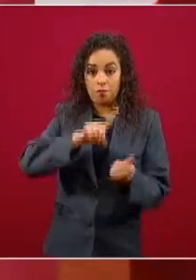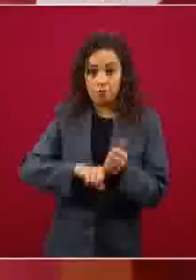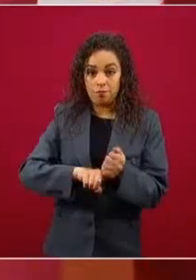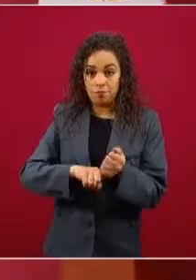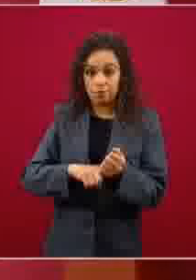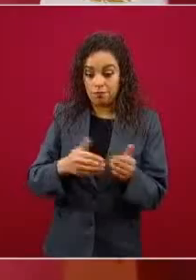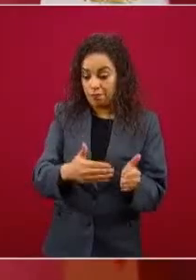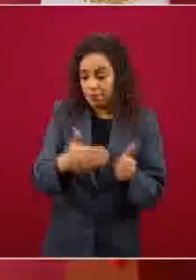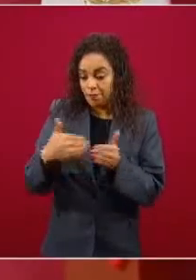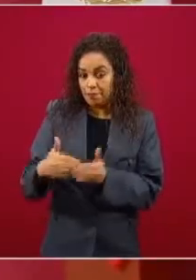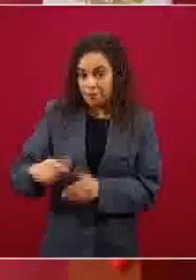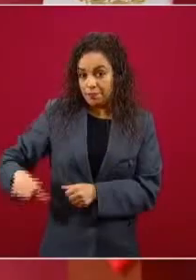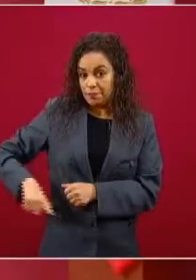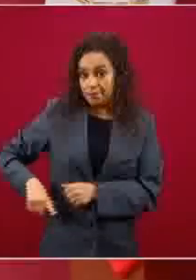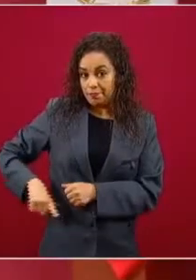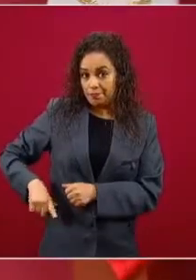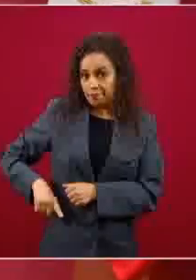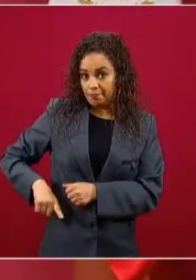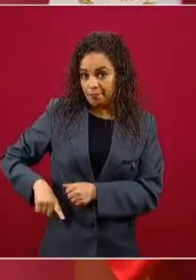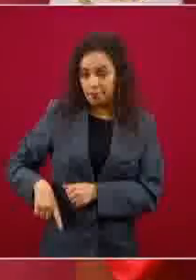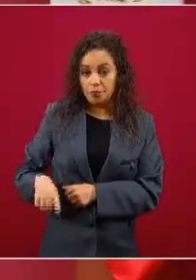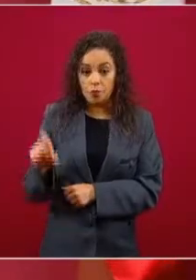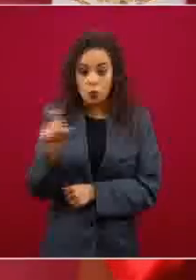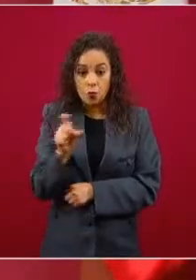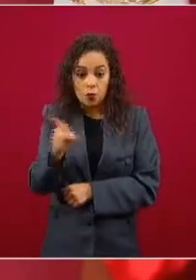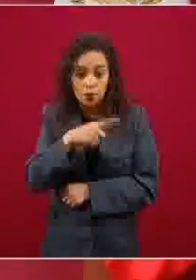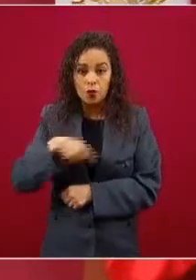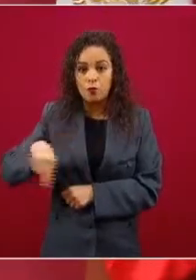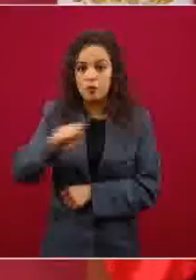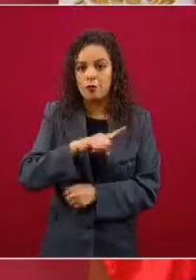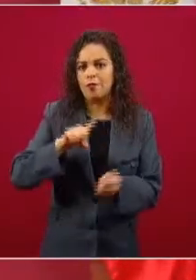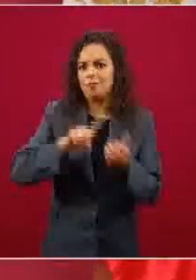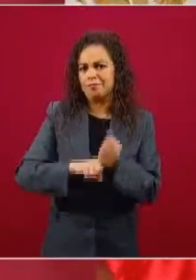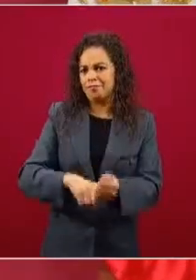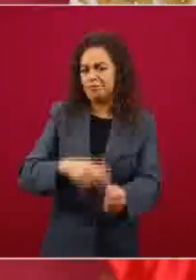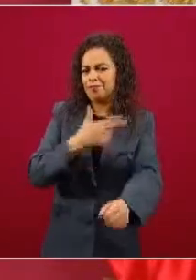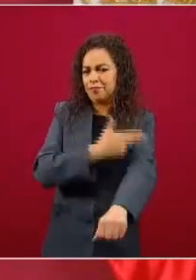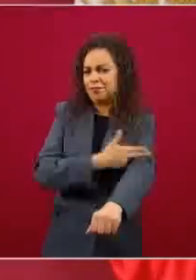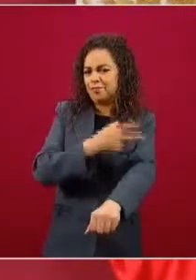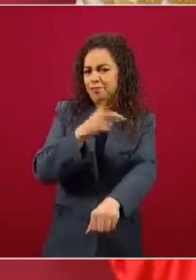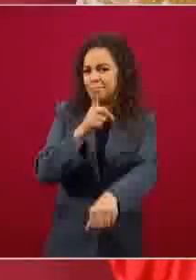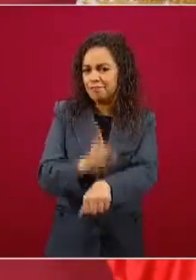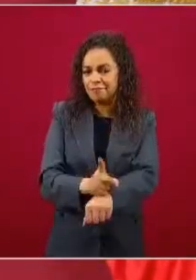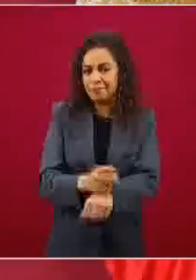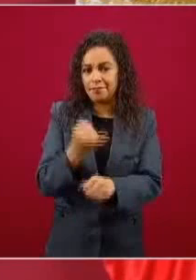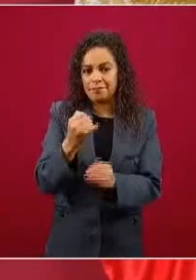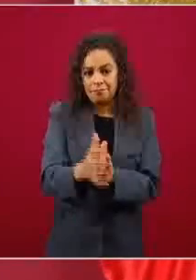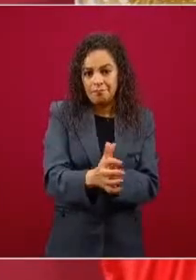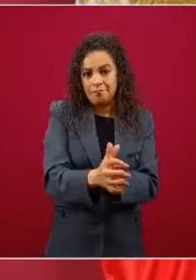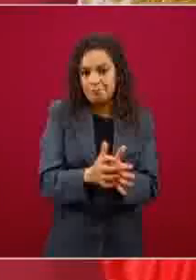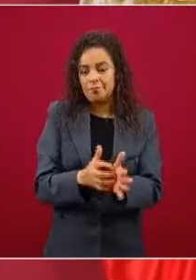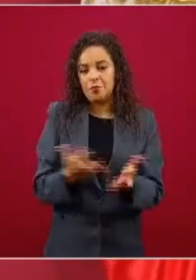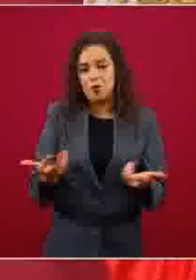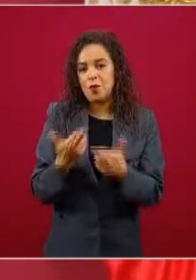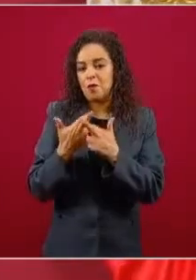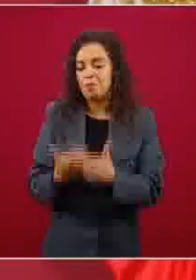cuando se gobierna con honestidad y con austeridad. Los 8,000 millones